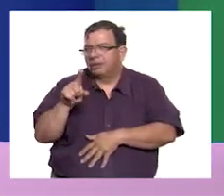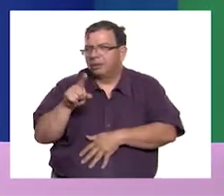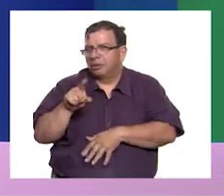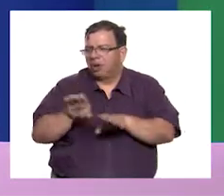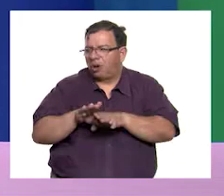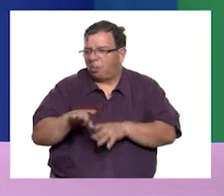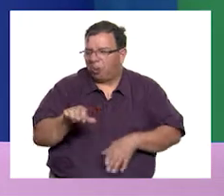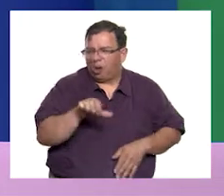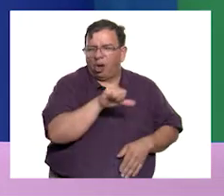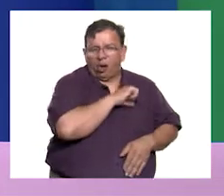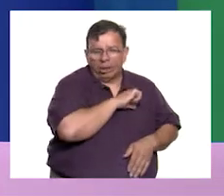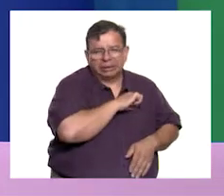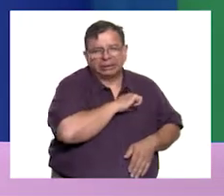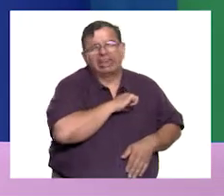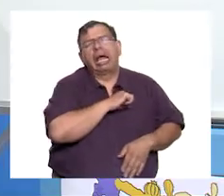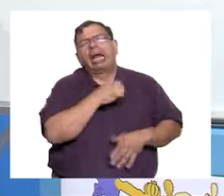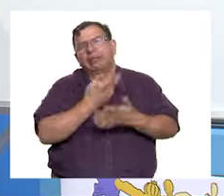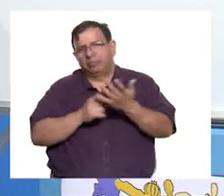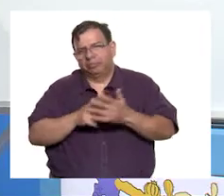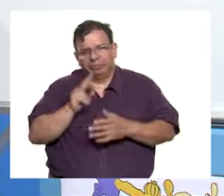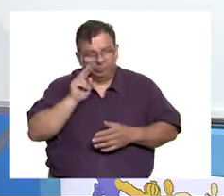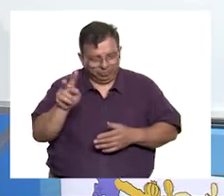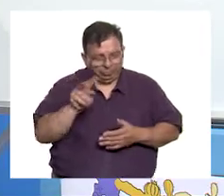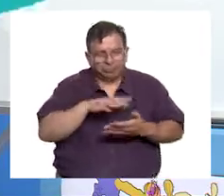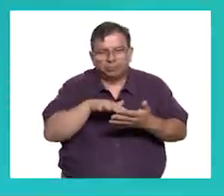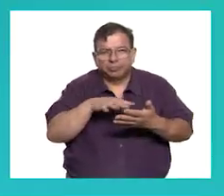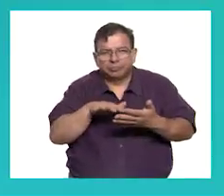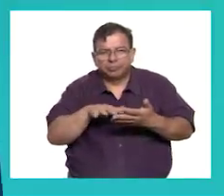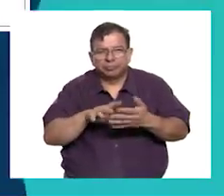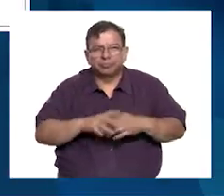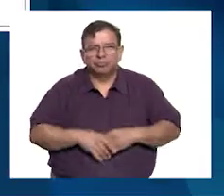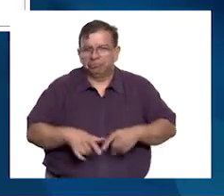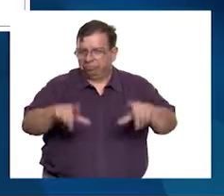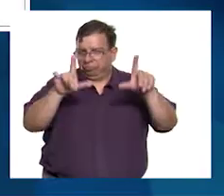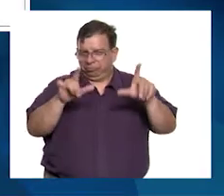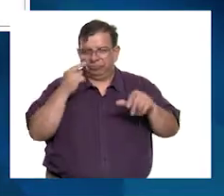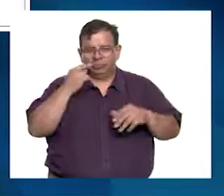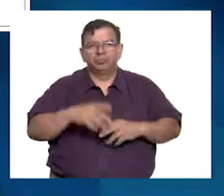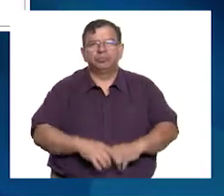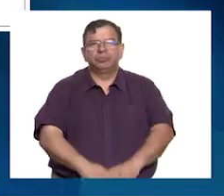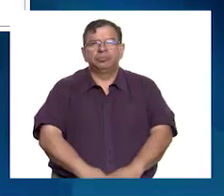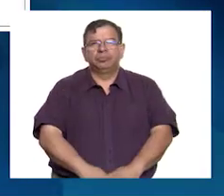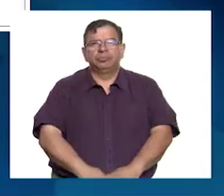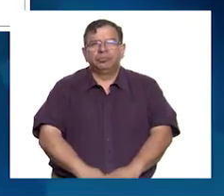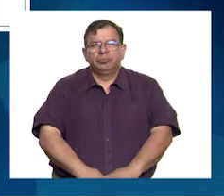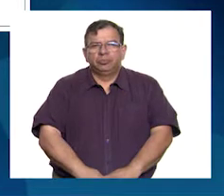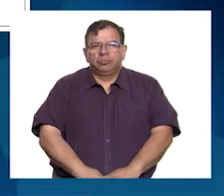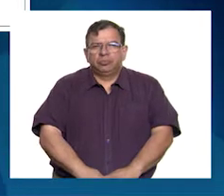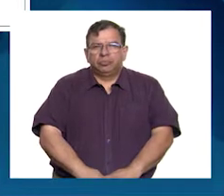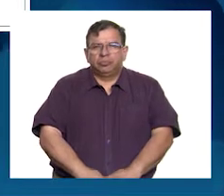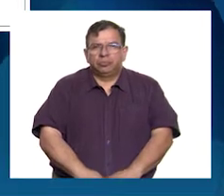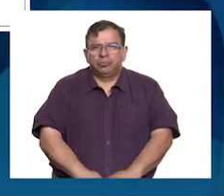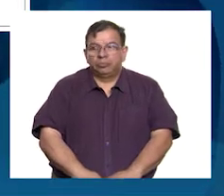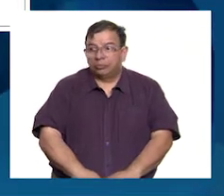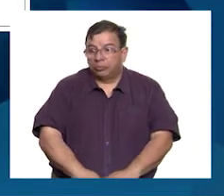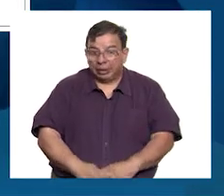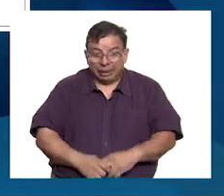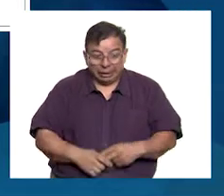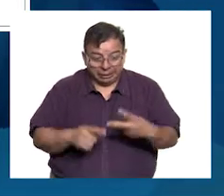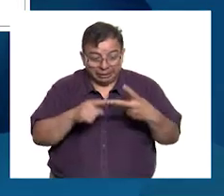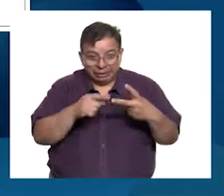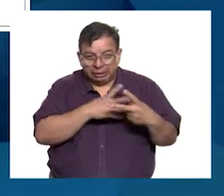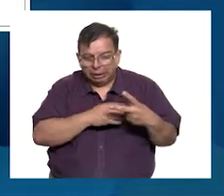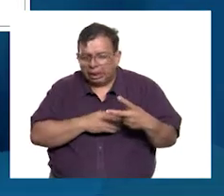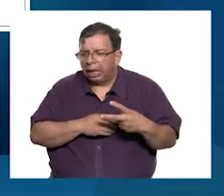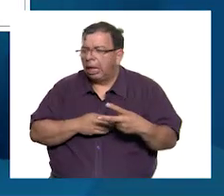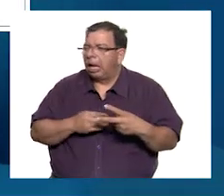ser egoísta. Así es, vamos a verlo. Vamos a ver el texto precisamente para seguirlo. Esto contrasta con la forma en que la hija menor le da el